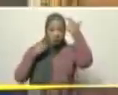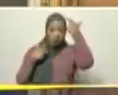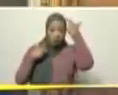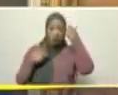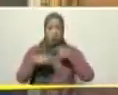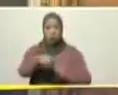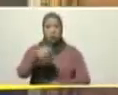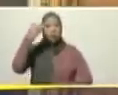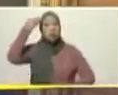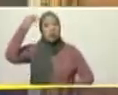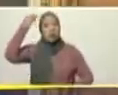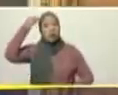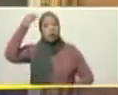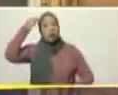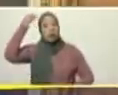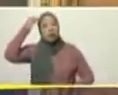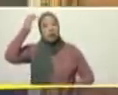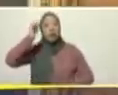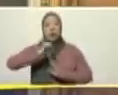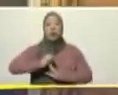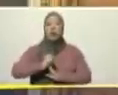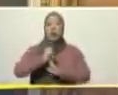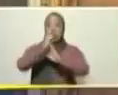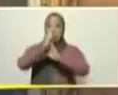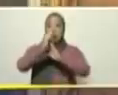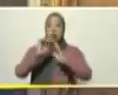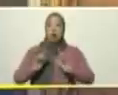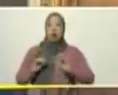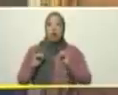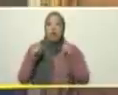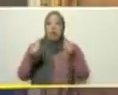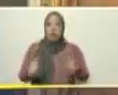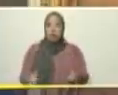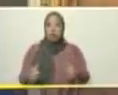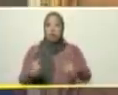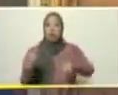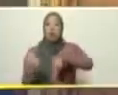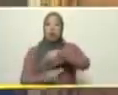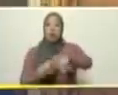ustedes, líder fundador de la Revolución Bolivariana,